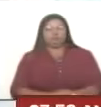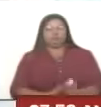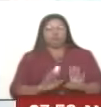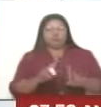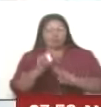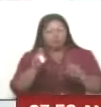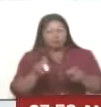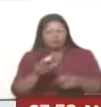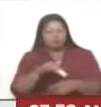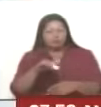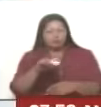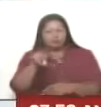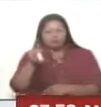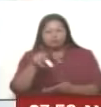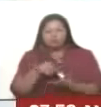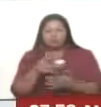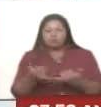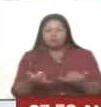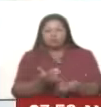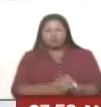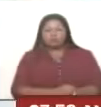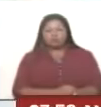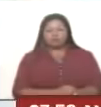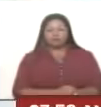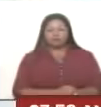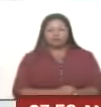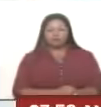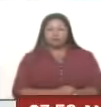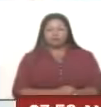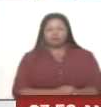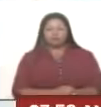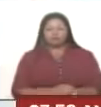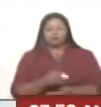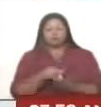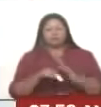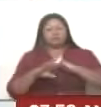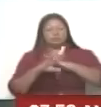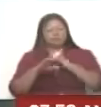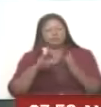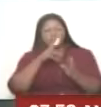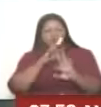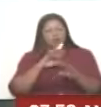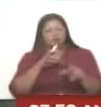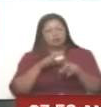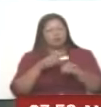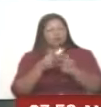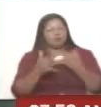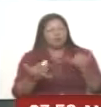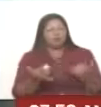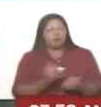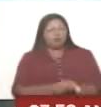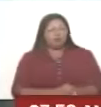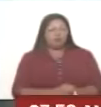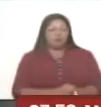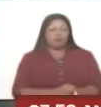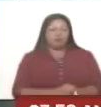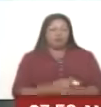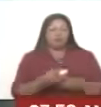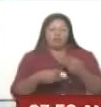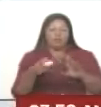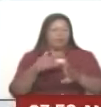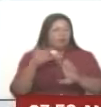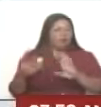¿y dónde estabas tú cuando se aplicaron las sanciones de una manera consecutiva y de una manera agresiva